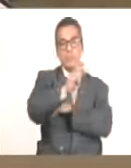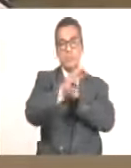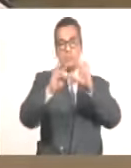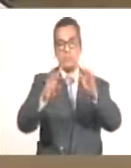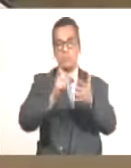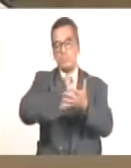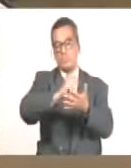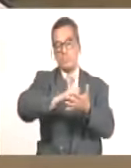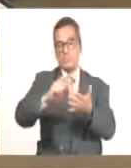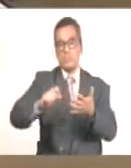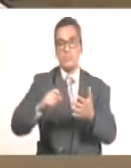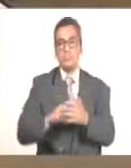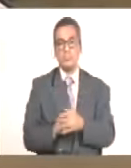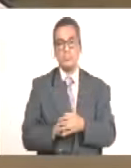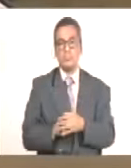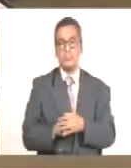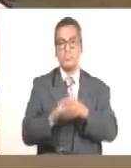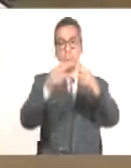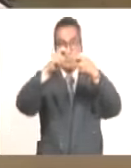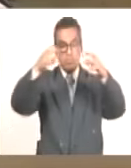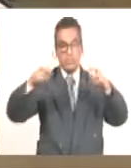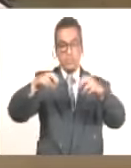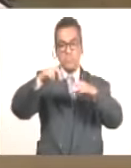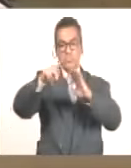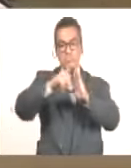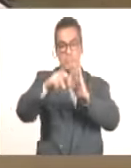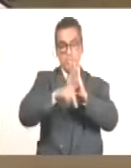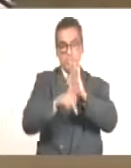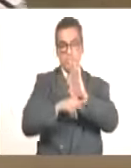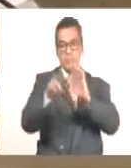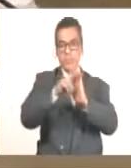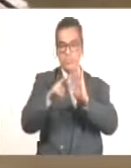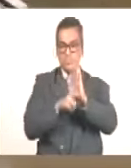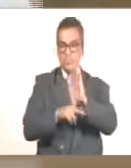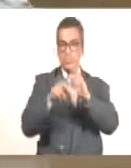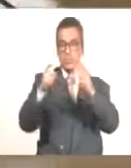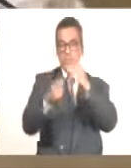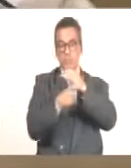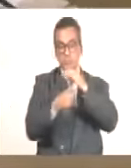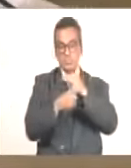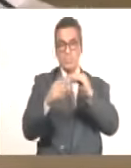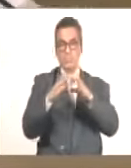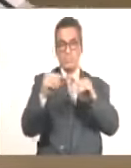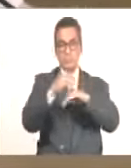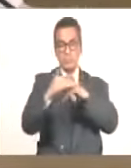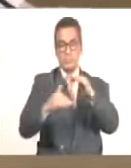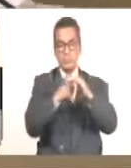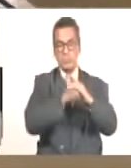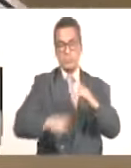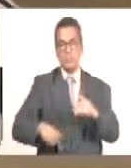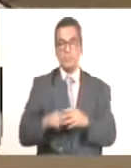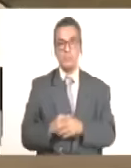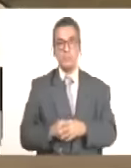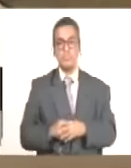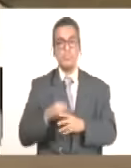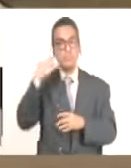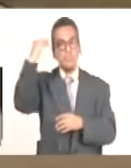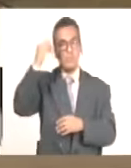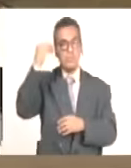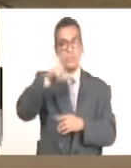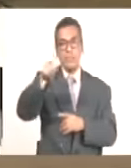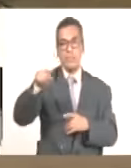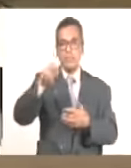cual queda redactado en los siguientes términos. Epígrafe. Normas y reglamentaciones técnicas. Es todo, ciudadano vicepresidente. En